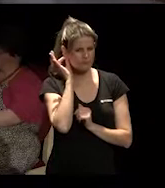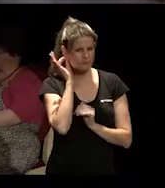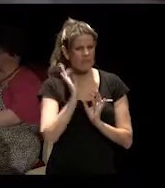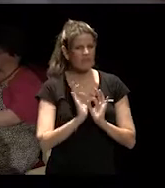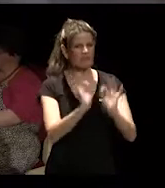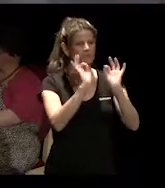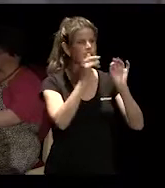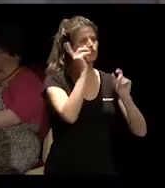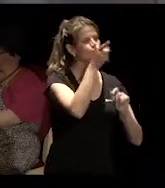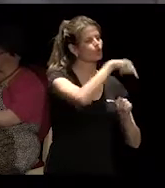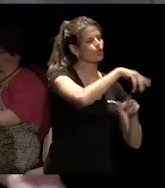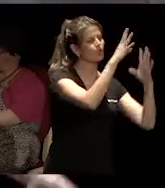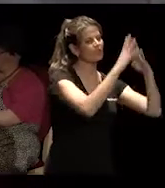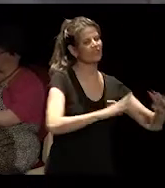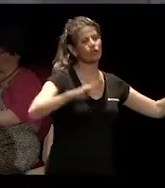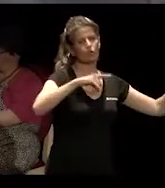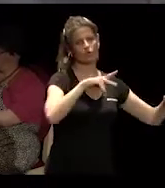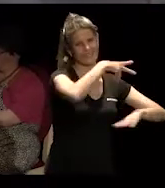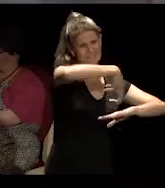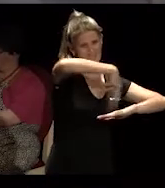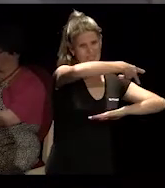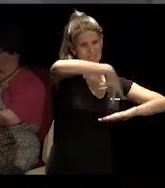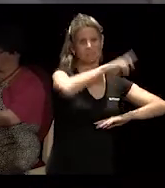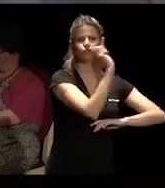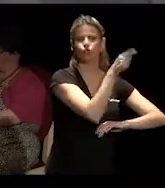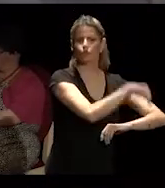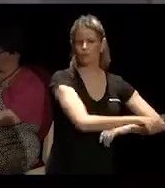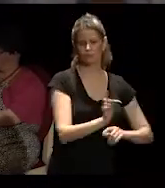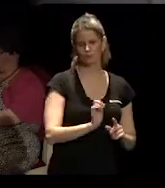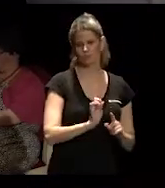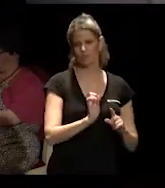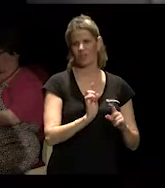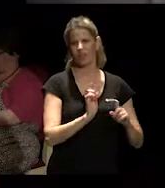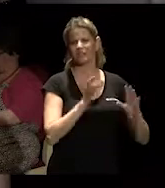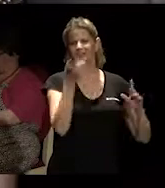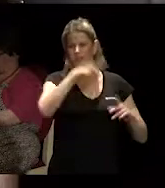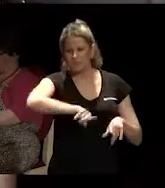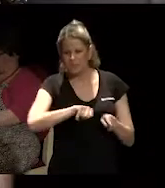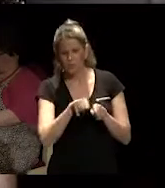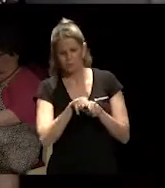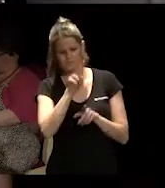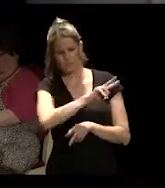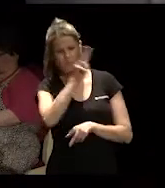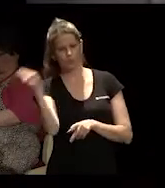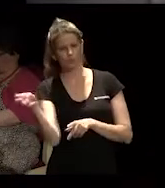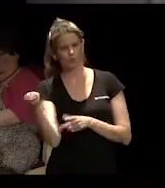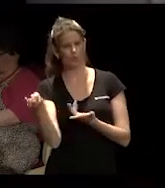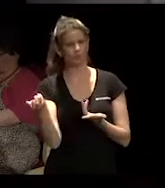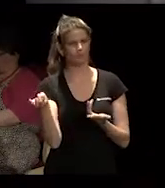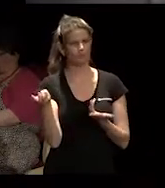únicamente en el circo, en escena, que es lo que sucede en los escenarios, sino se trata de un posicionamiento,